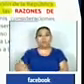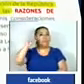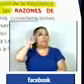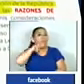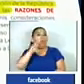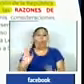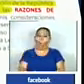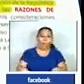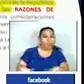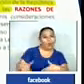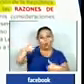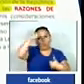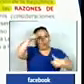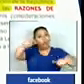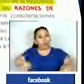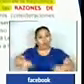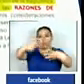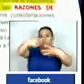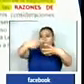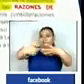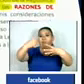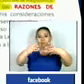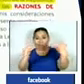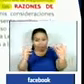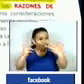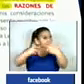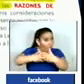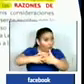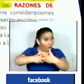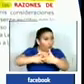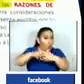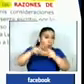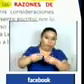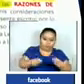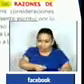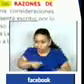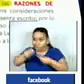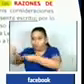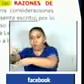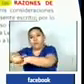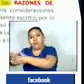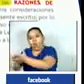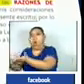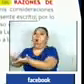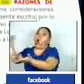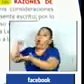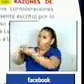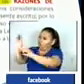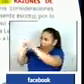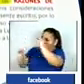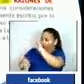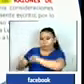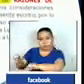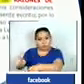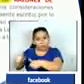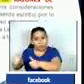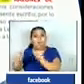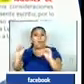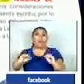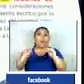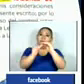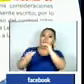veto es por inconstitucionalidad y ahora estará en manos de la Asamblea si lo supera para que nuevamente la Sala de lo